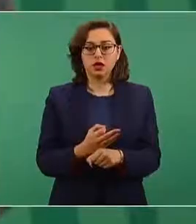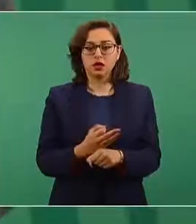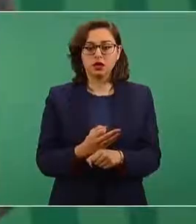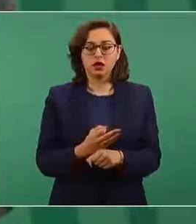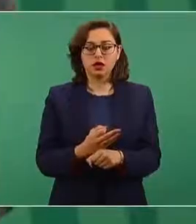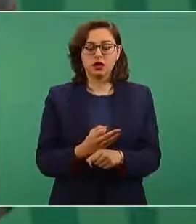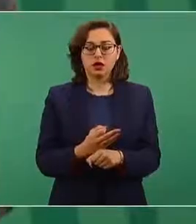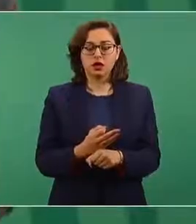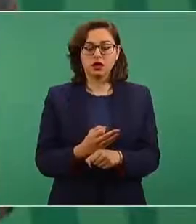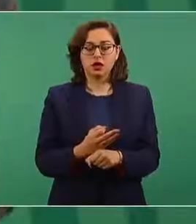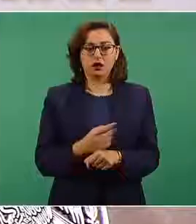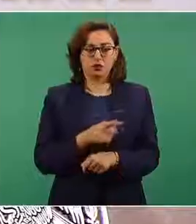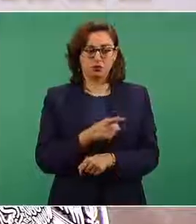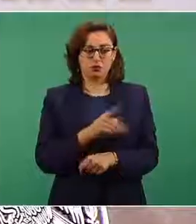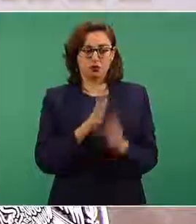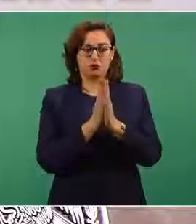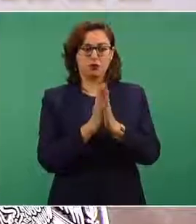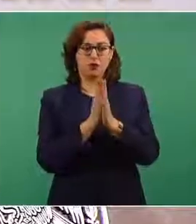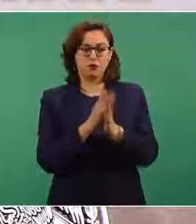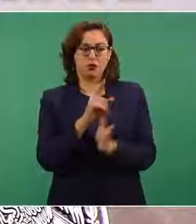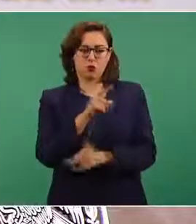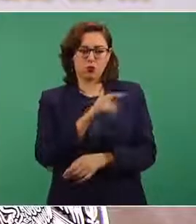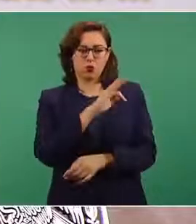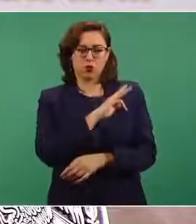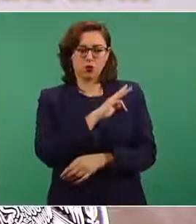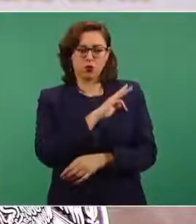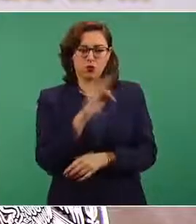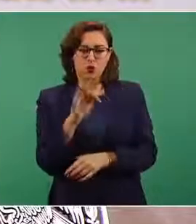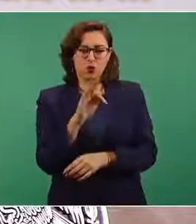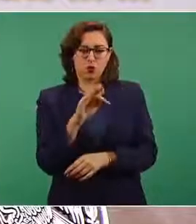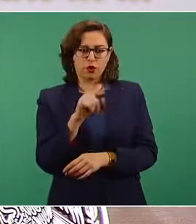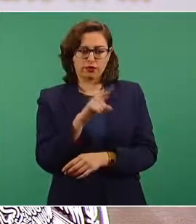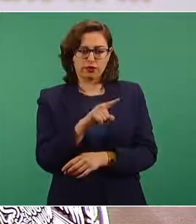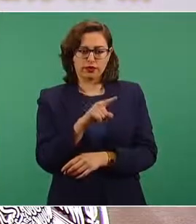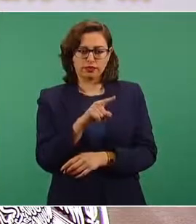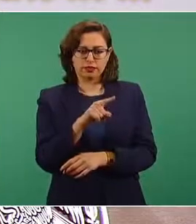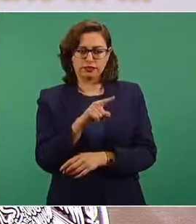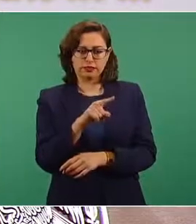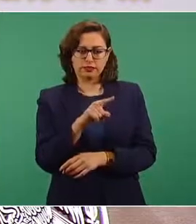que graves para Ayutla